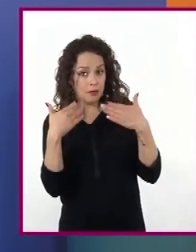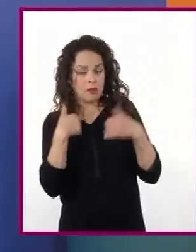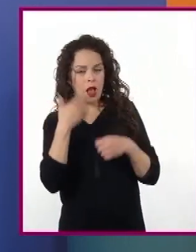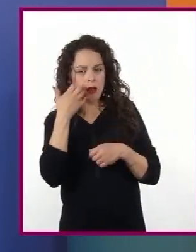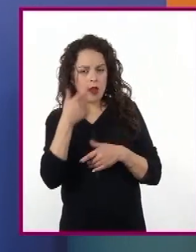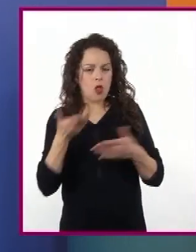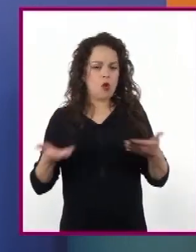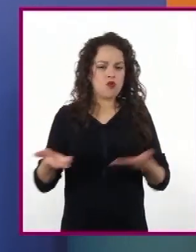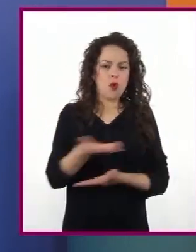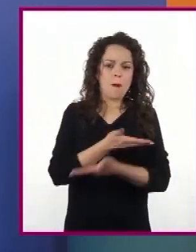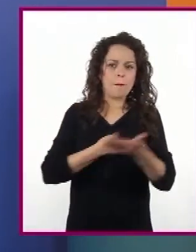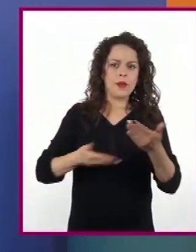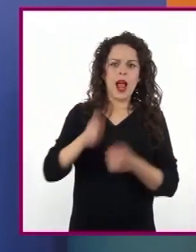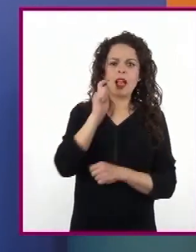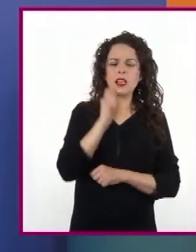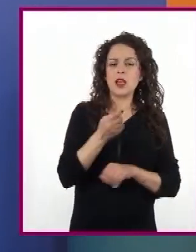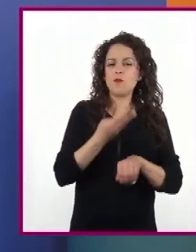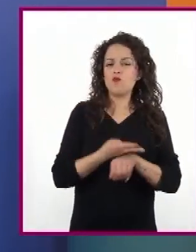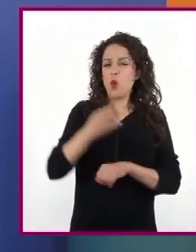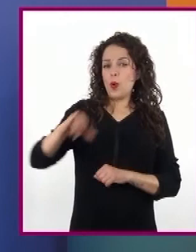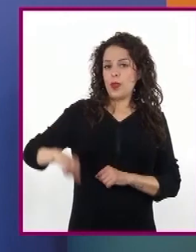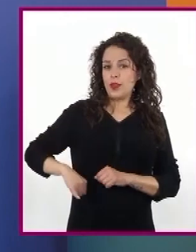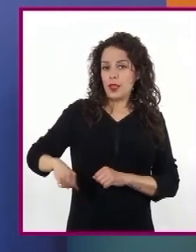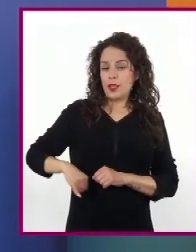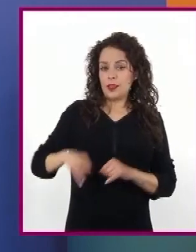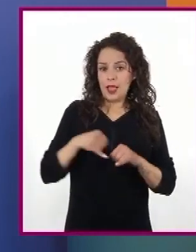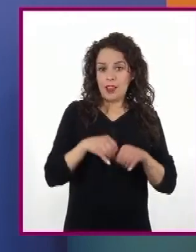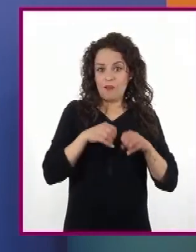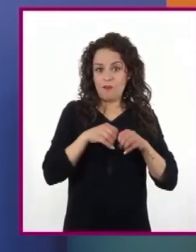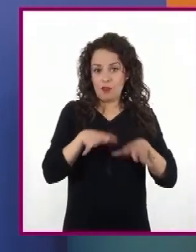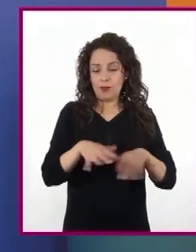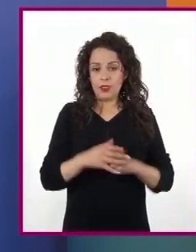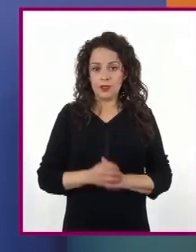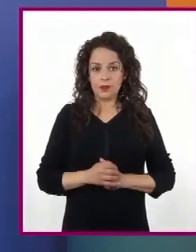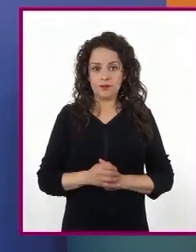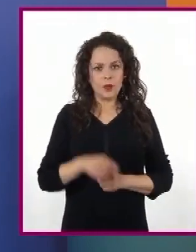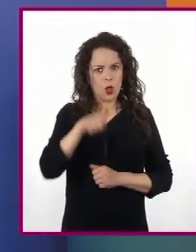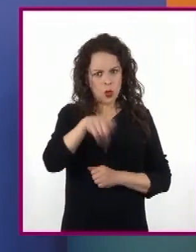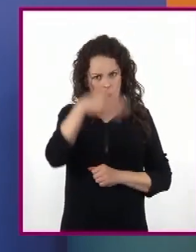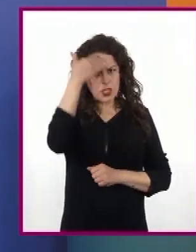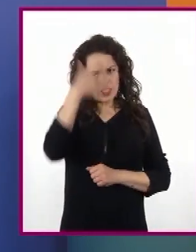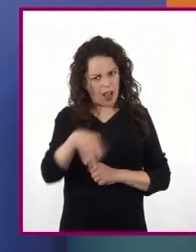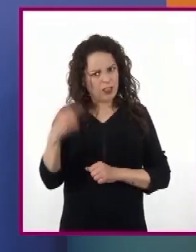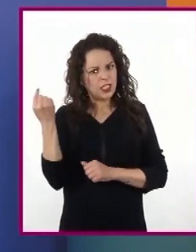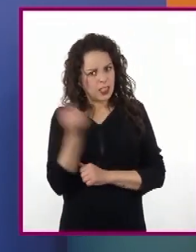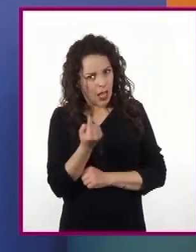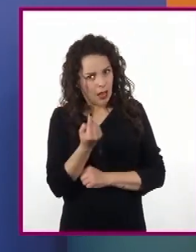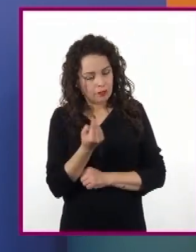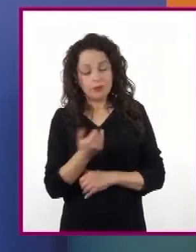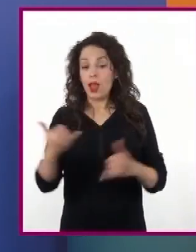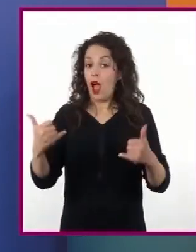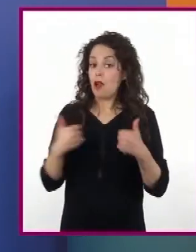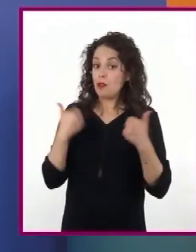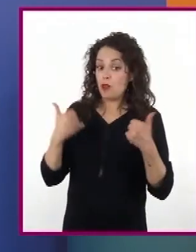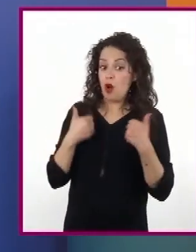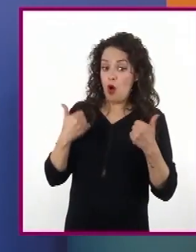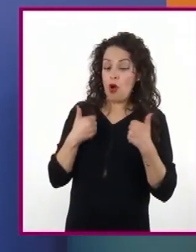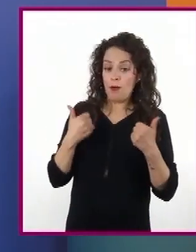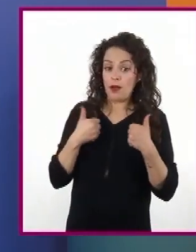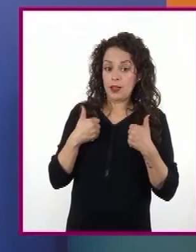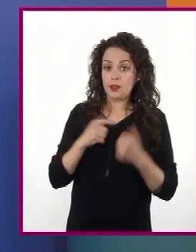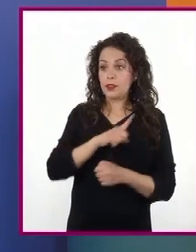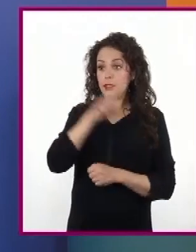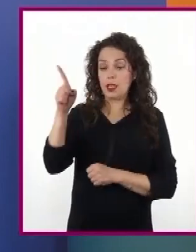compartir con ustedes un dato muy interesante. ¿Sabías que Los adolescentes en Oymyakon, en